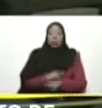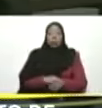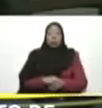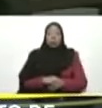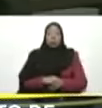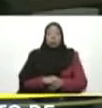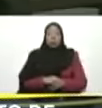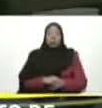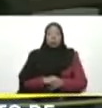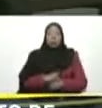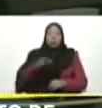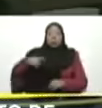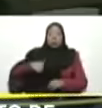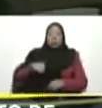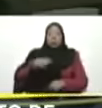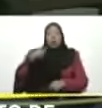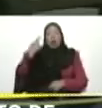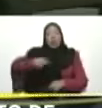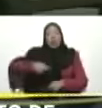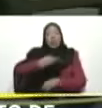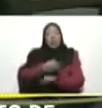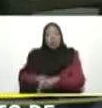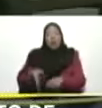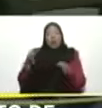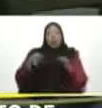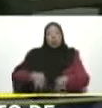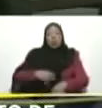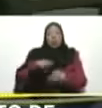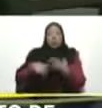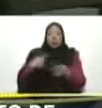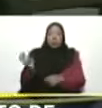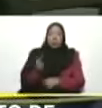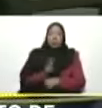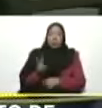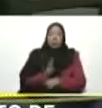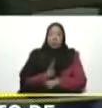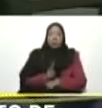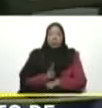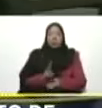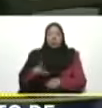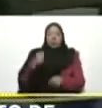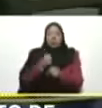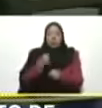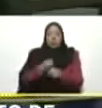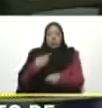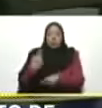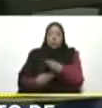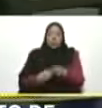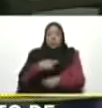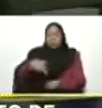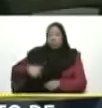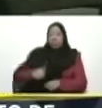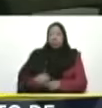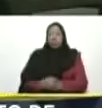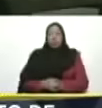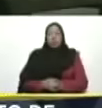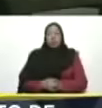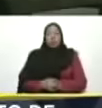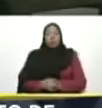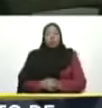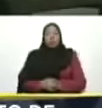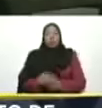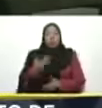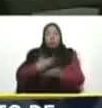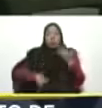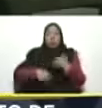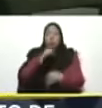o van a llegar tarde a invertir en esta Venezuela vertiginosa que va a crecer y que va a ser una